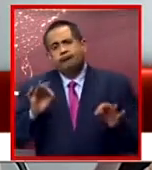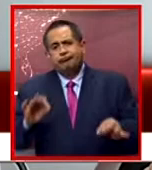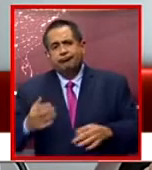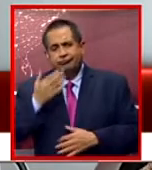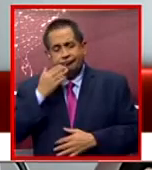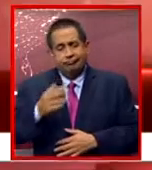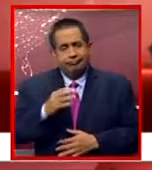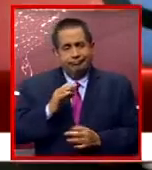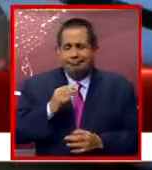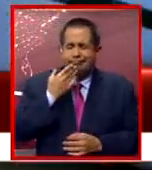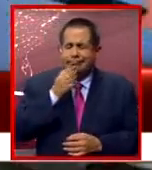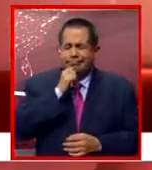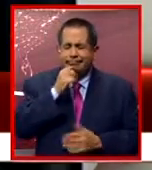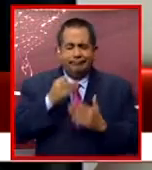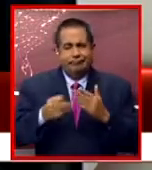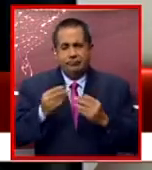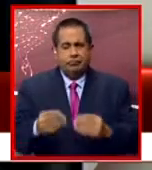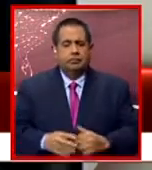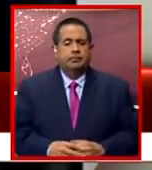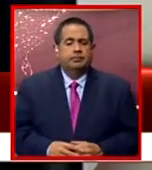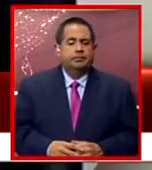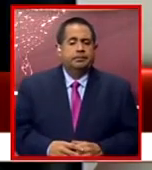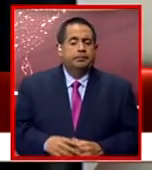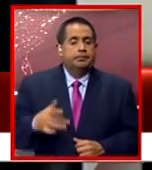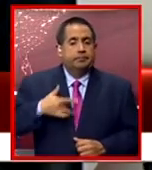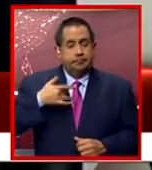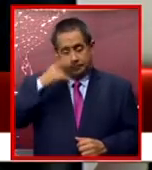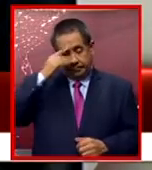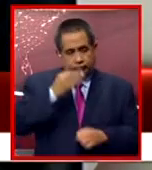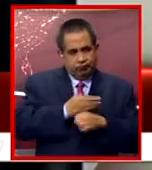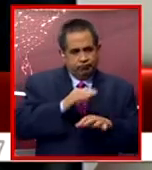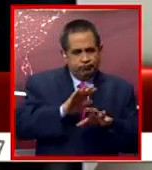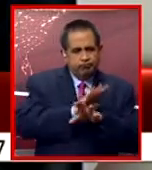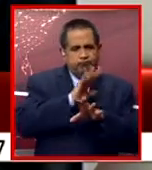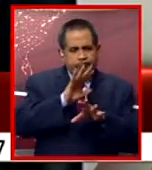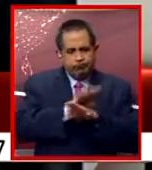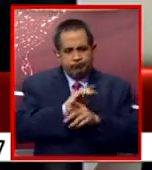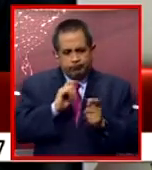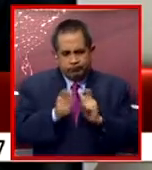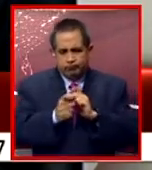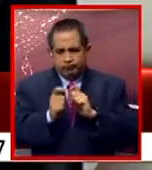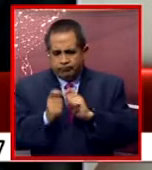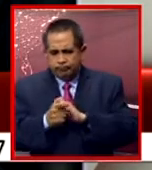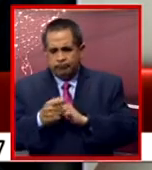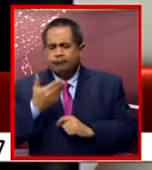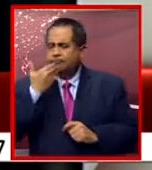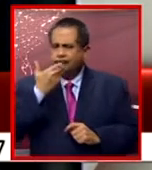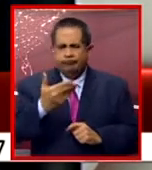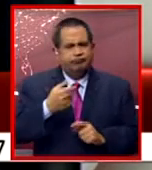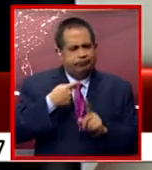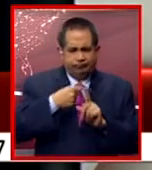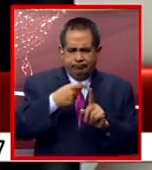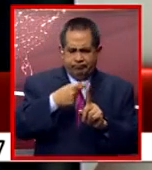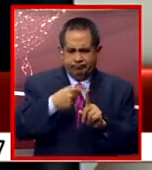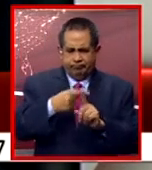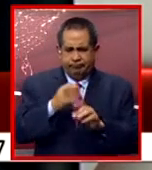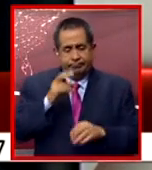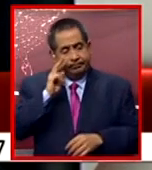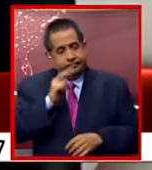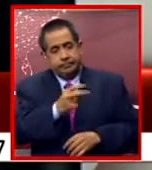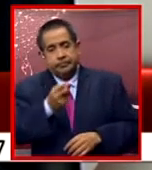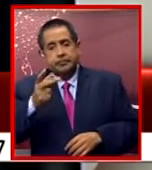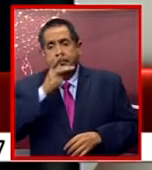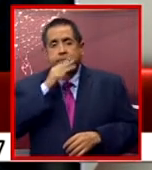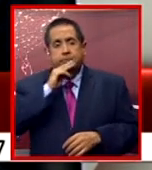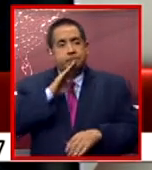se disfrute. Y me parece que los cambios que estamos viendo son muy positivos. Estamos viendo a padres de familia que